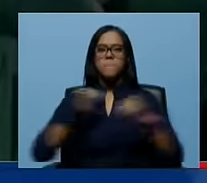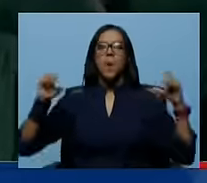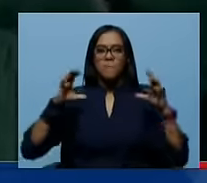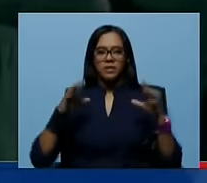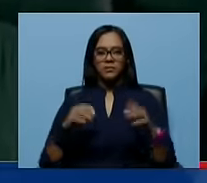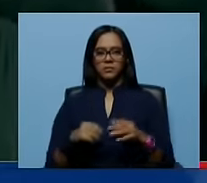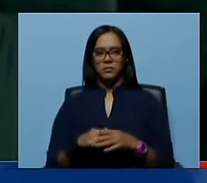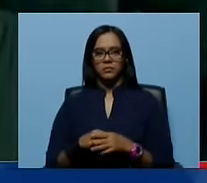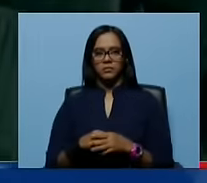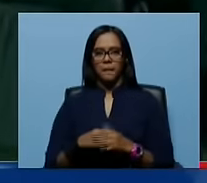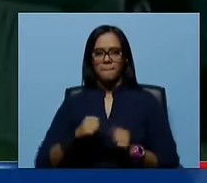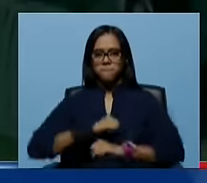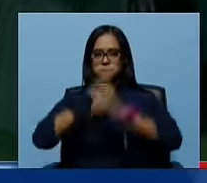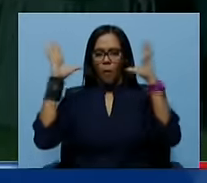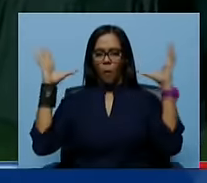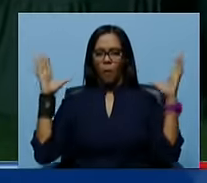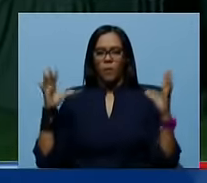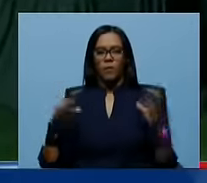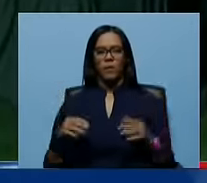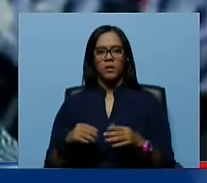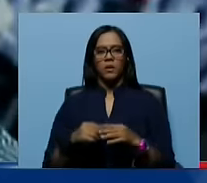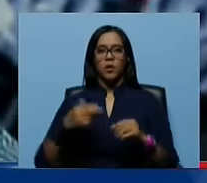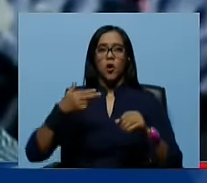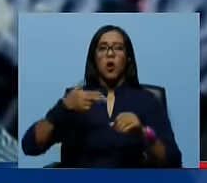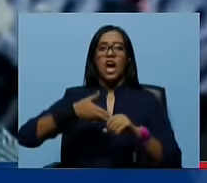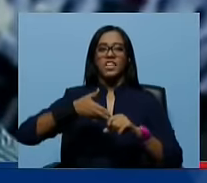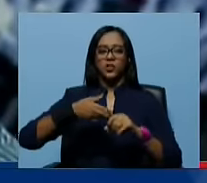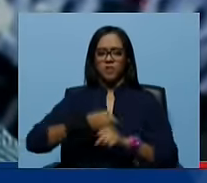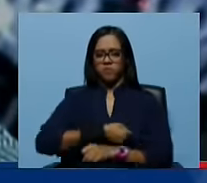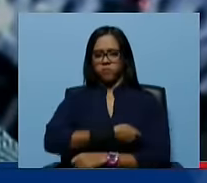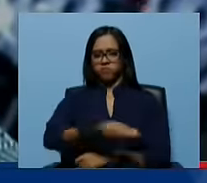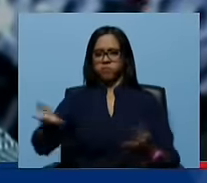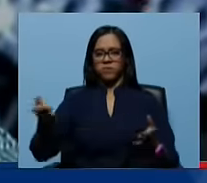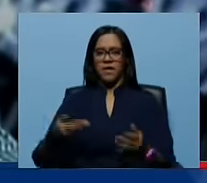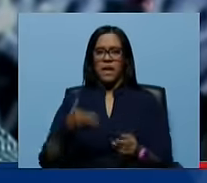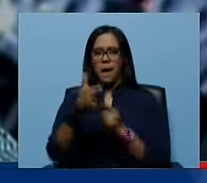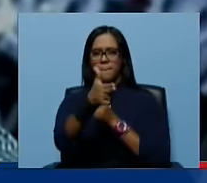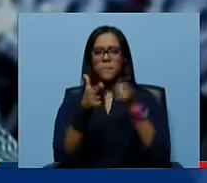explosivas, ataques con gasolina, ataque a bala,